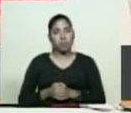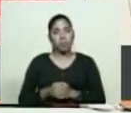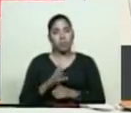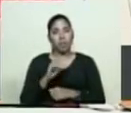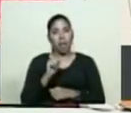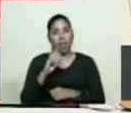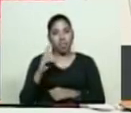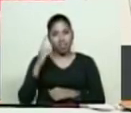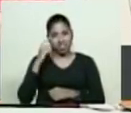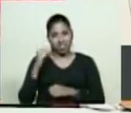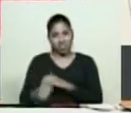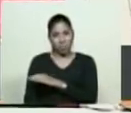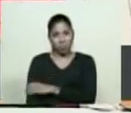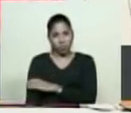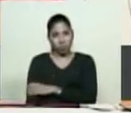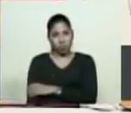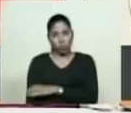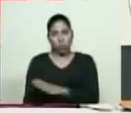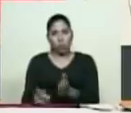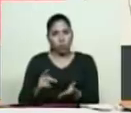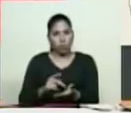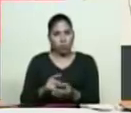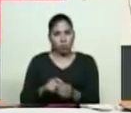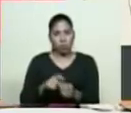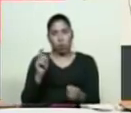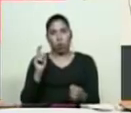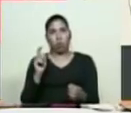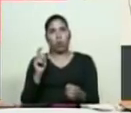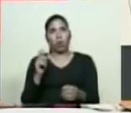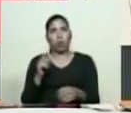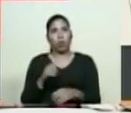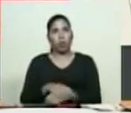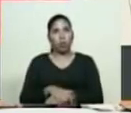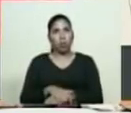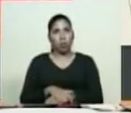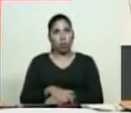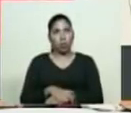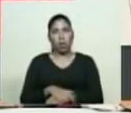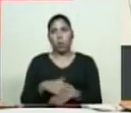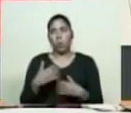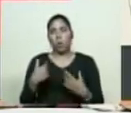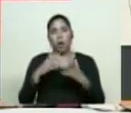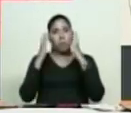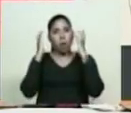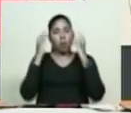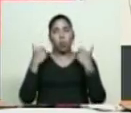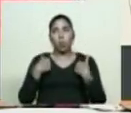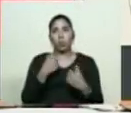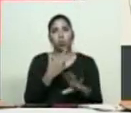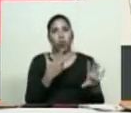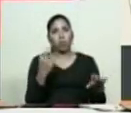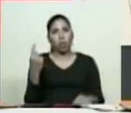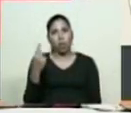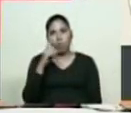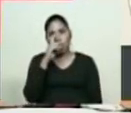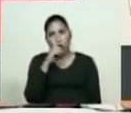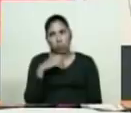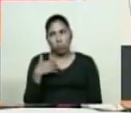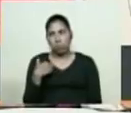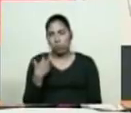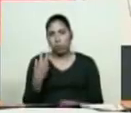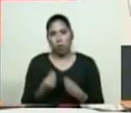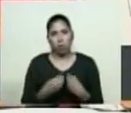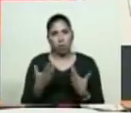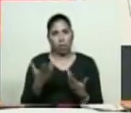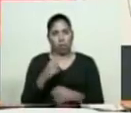diga, no vamos a elecciones. Y Ramos Alú ve al reloj y diga, yo tengo 81 años, Dios mío, ¿y ahora qué hago? ¿Qué chance voy a